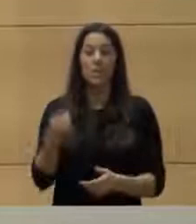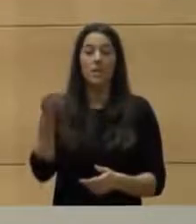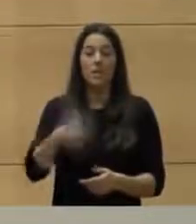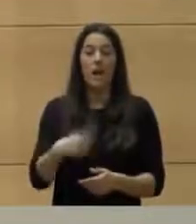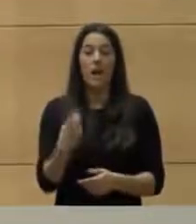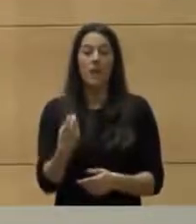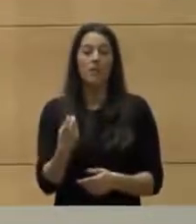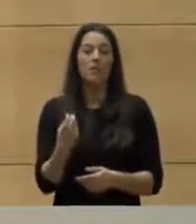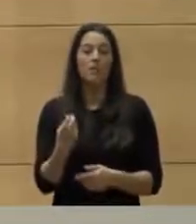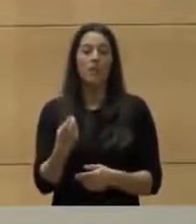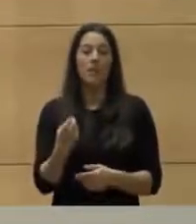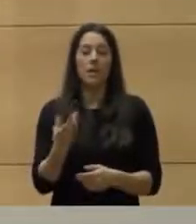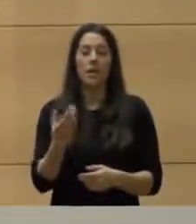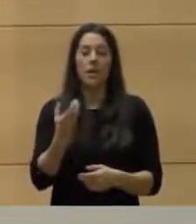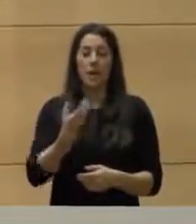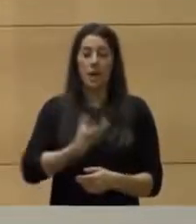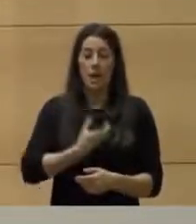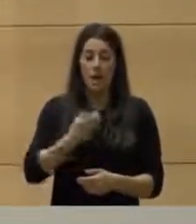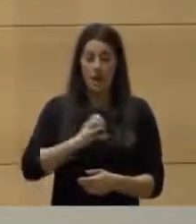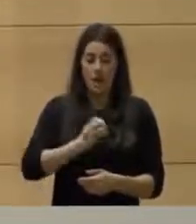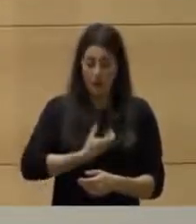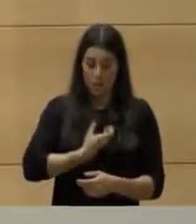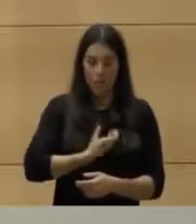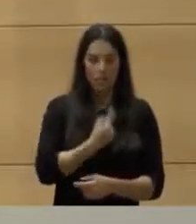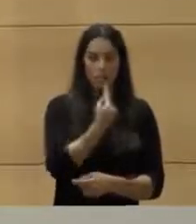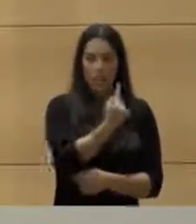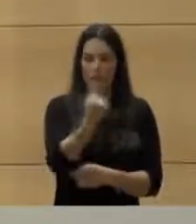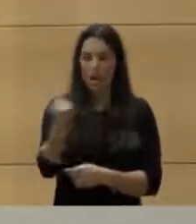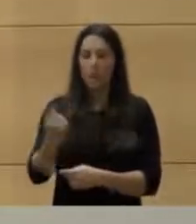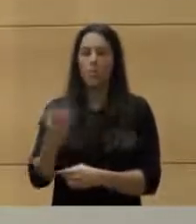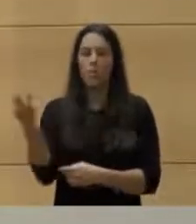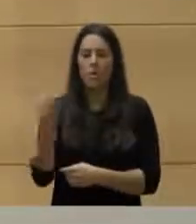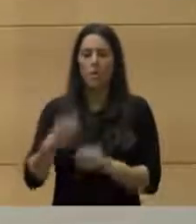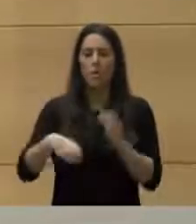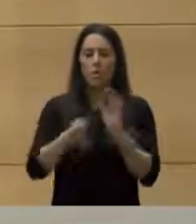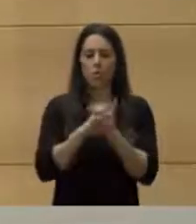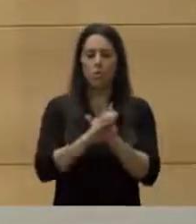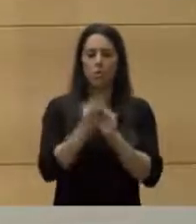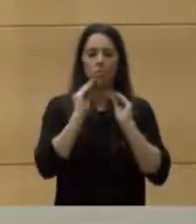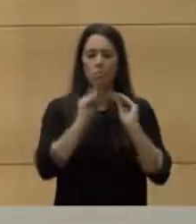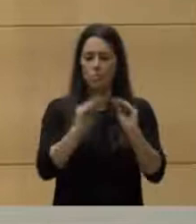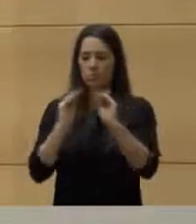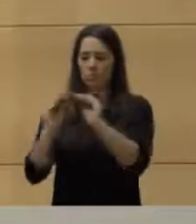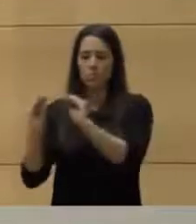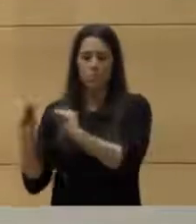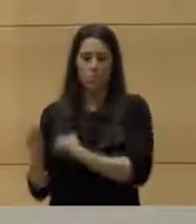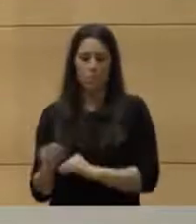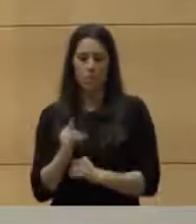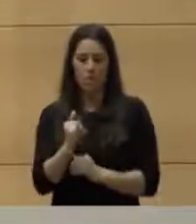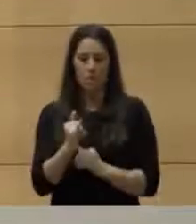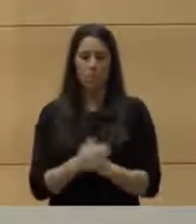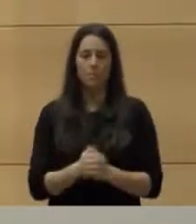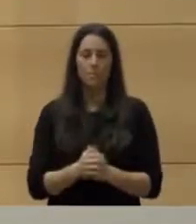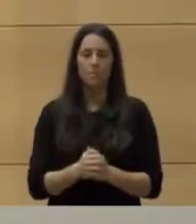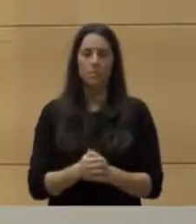su constitución. Se ha hablado sobre el Estado, la Administración Central del Estado, se ha hablado sobre la Administración Autonómica, pero falta el